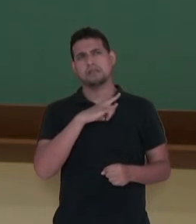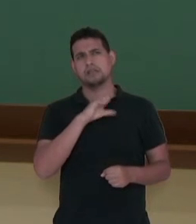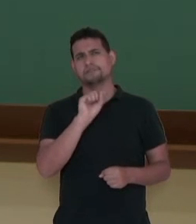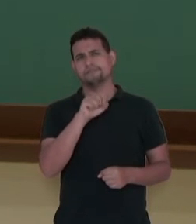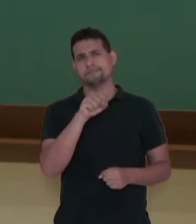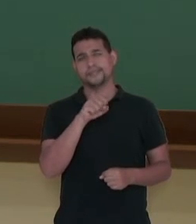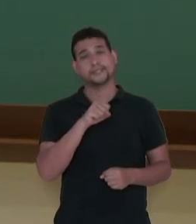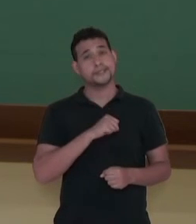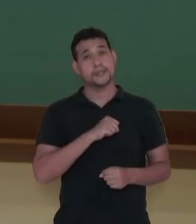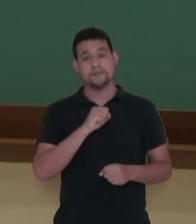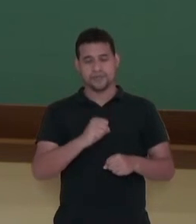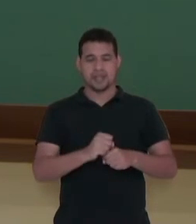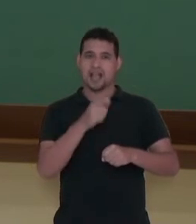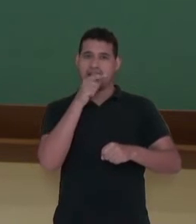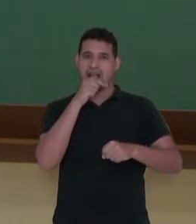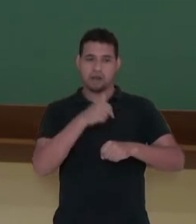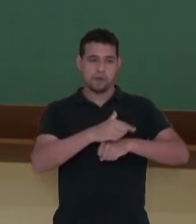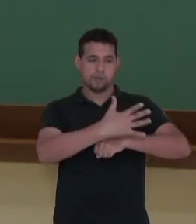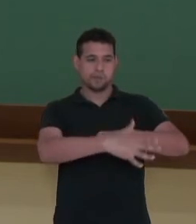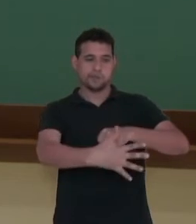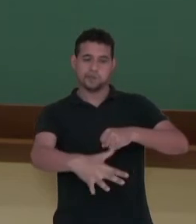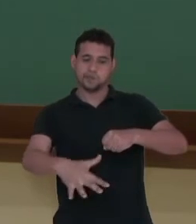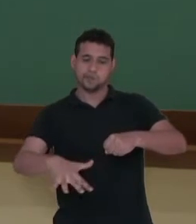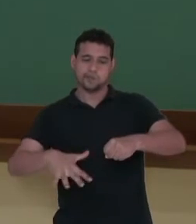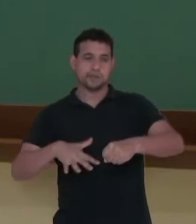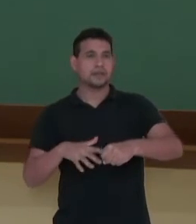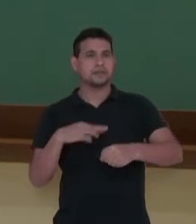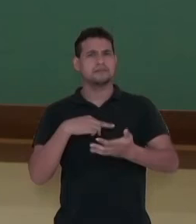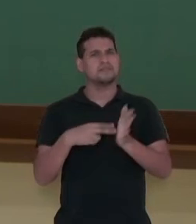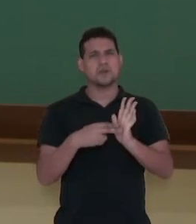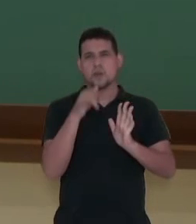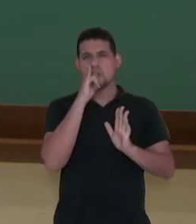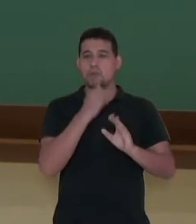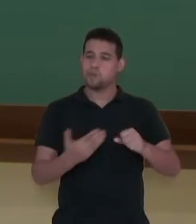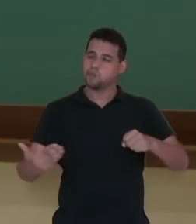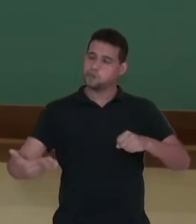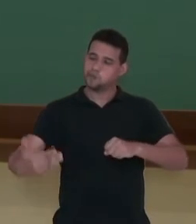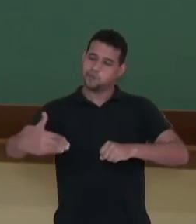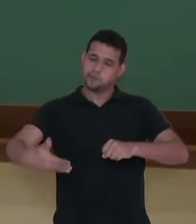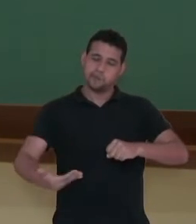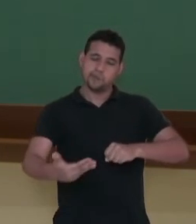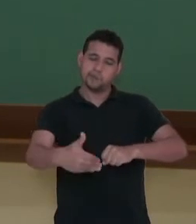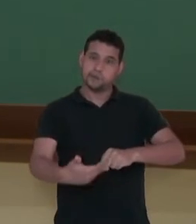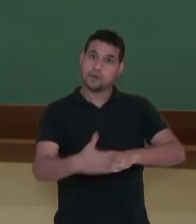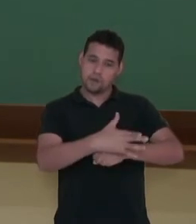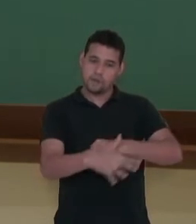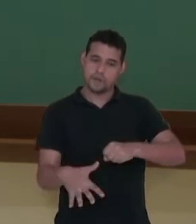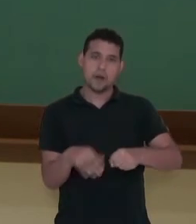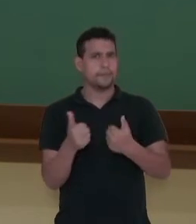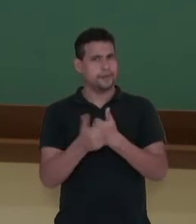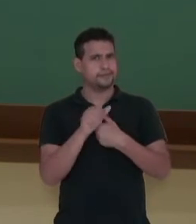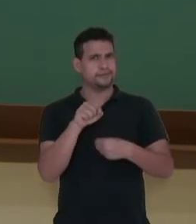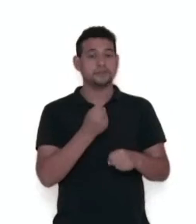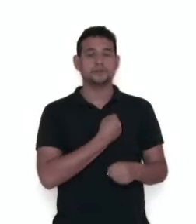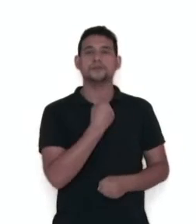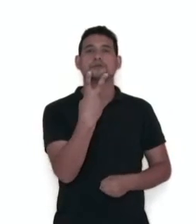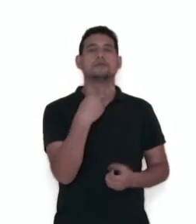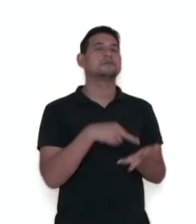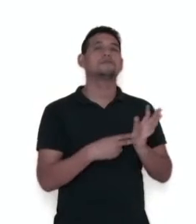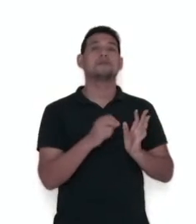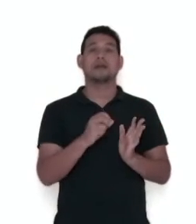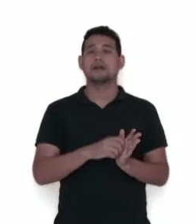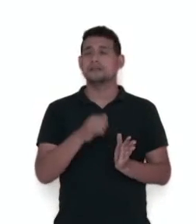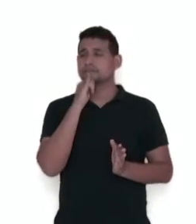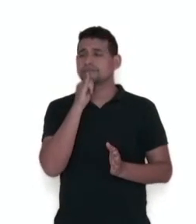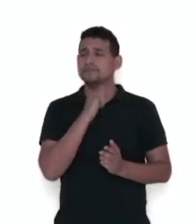esse cais, essa espécie de um porto, o local de onde partem os barcos. En la 2, él partió